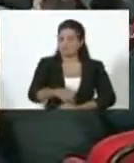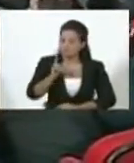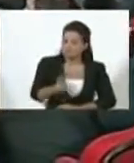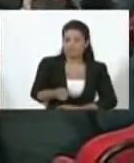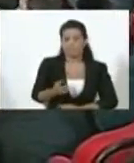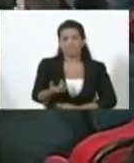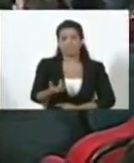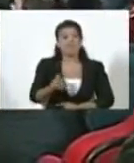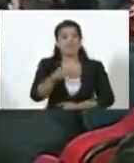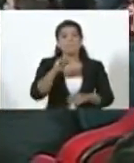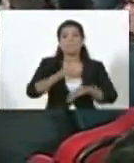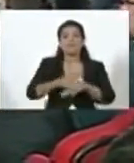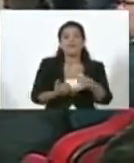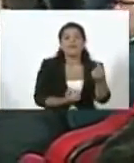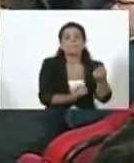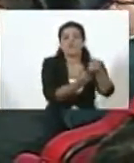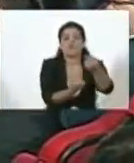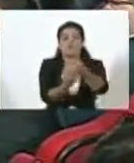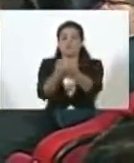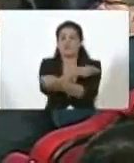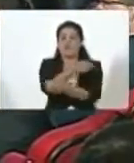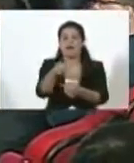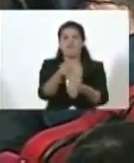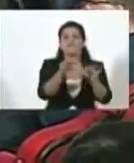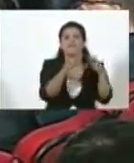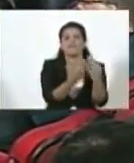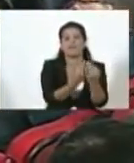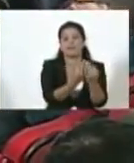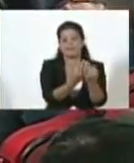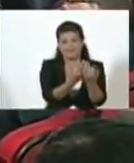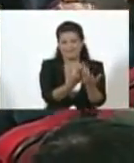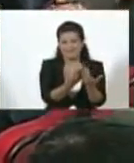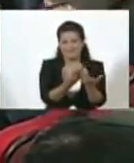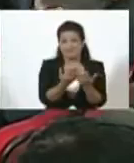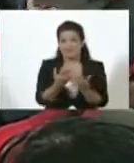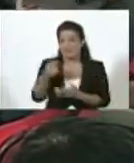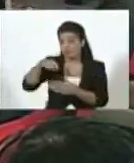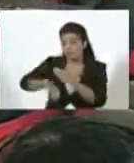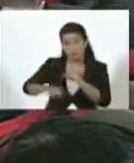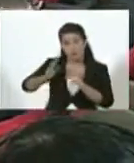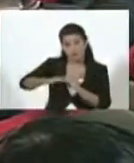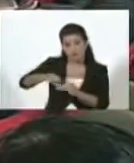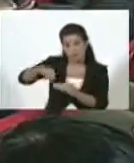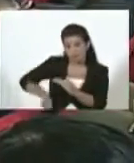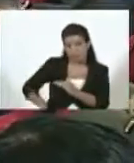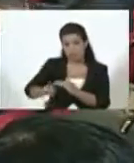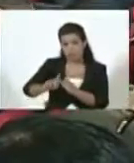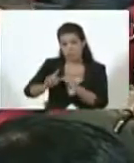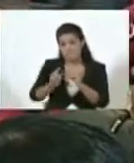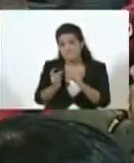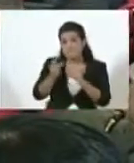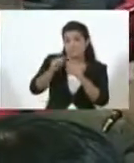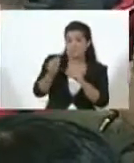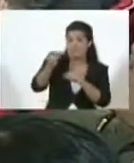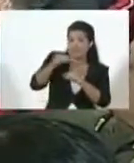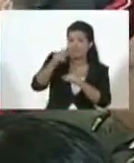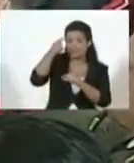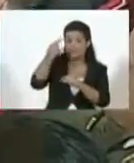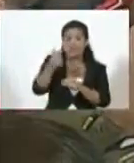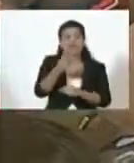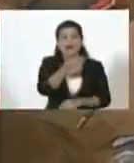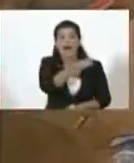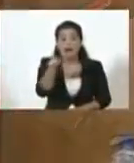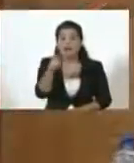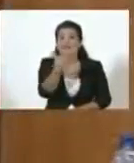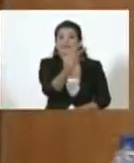Porque es un subsidio directo al hogar por encima del salario mínimo que llega a la mujer. Ya tenemos 500